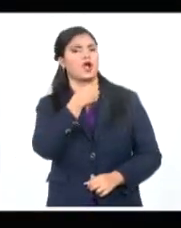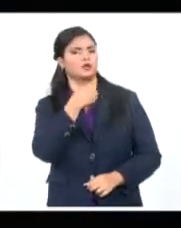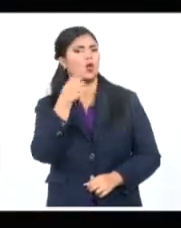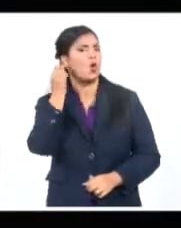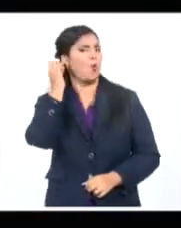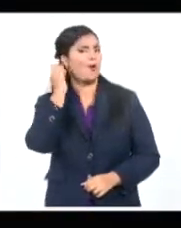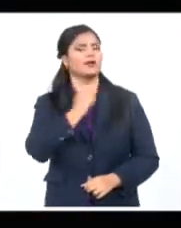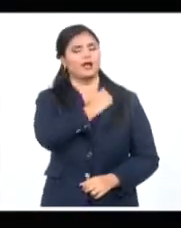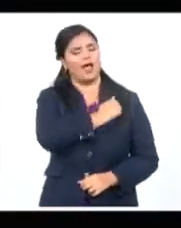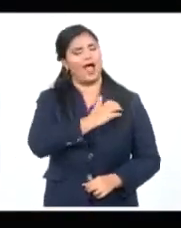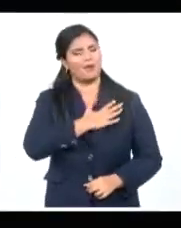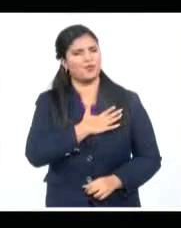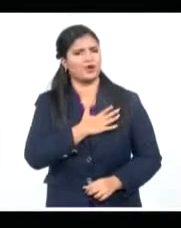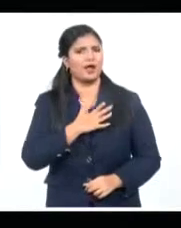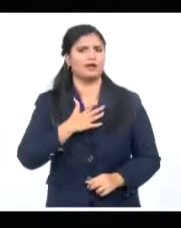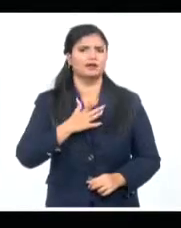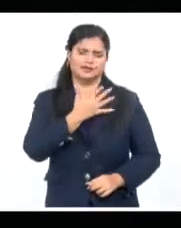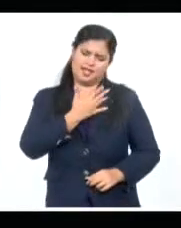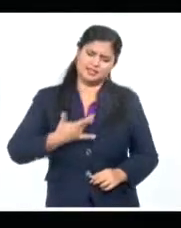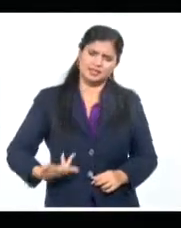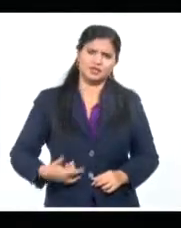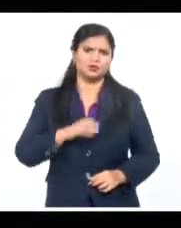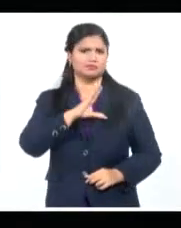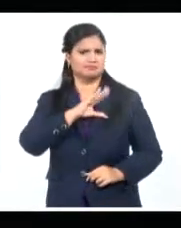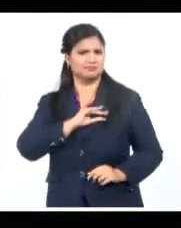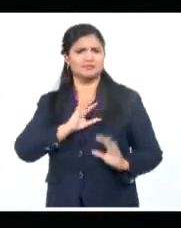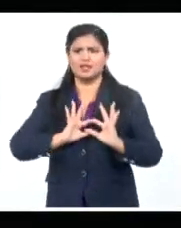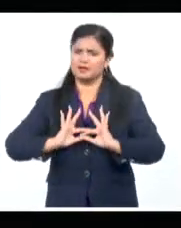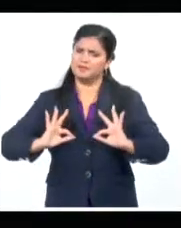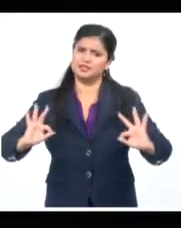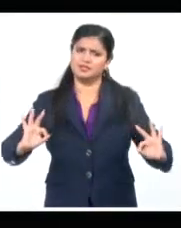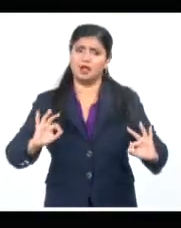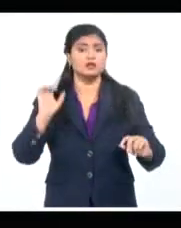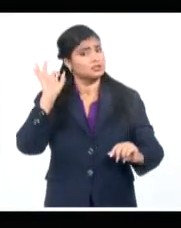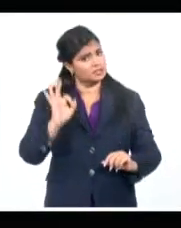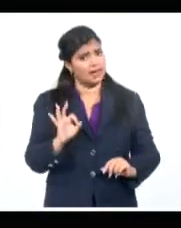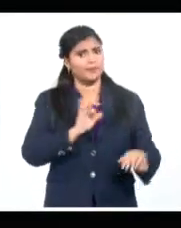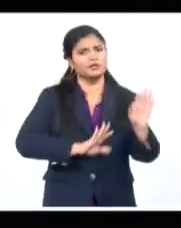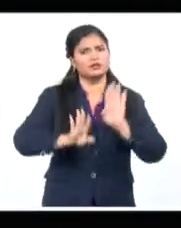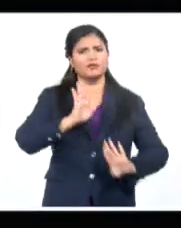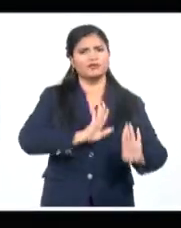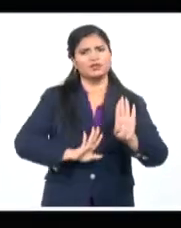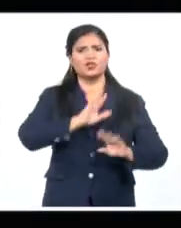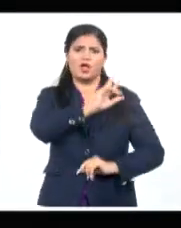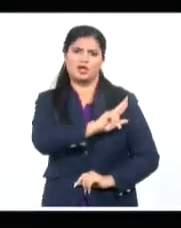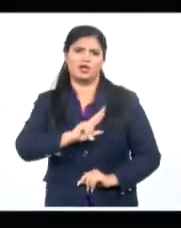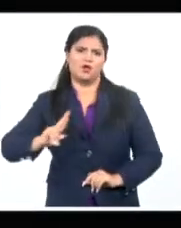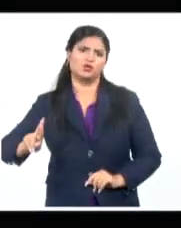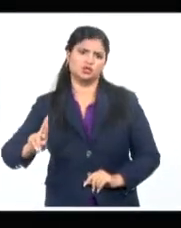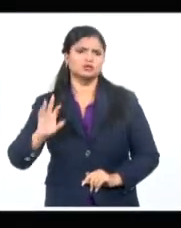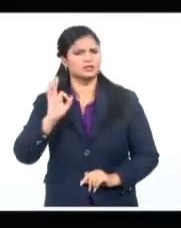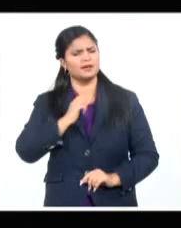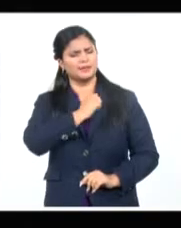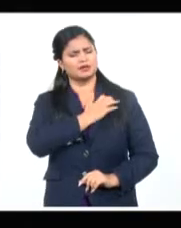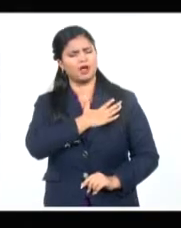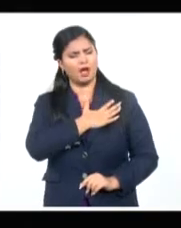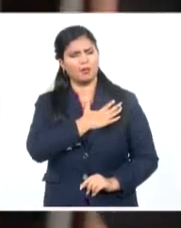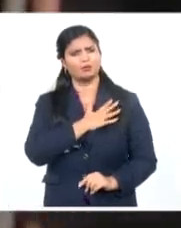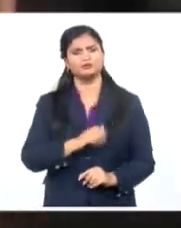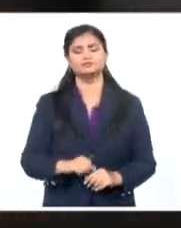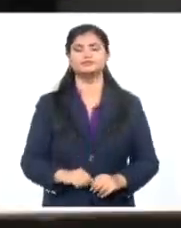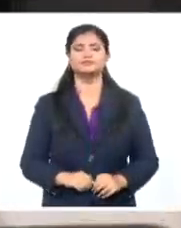apasionada que aún en otro sitio de privilegio del país No renunció a sus más auténticas raíces